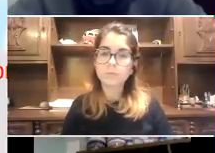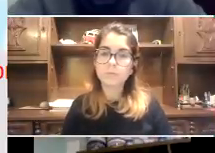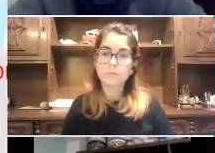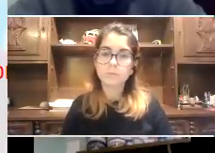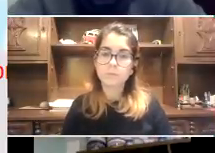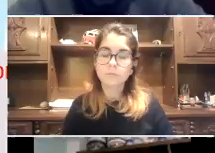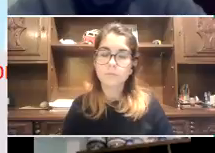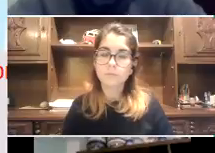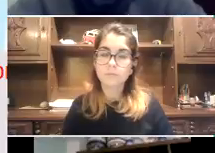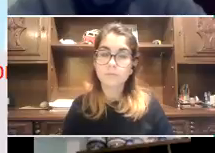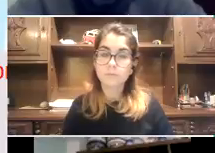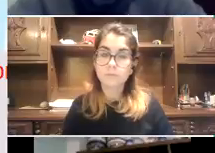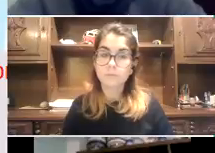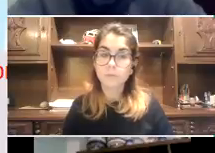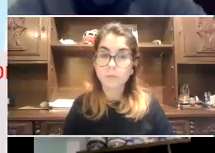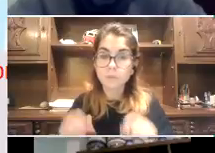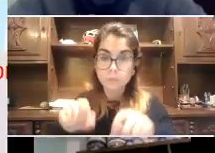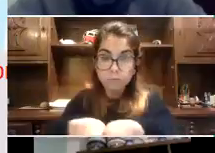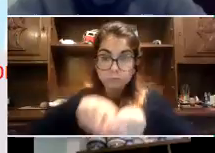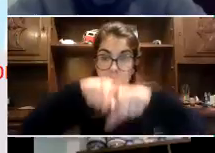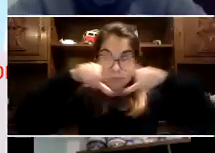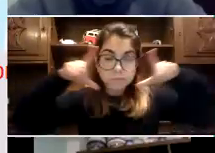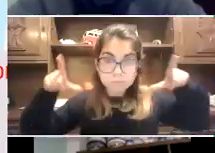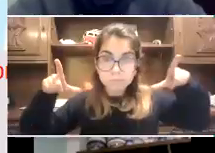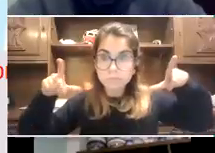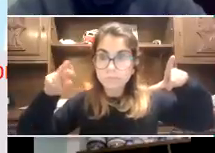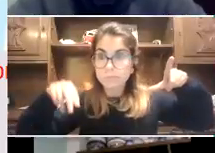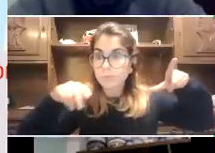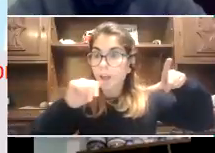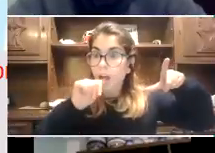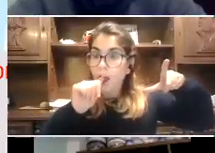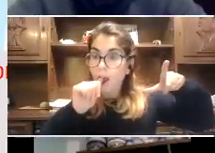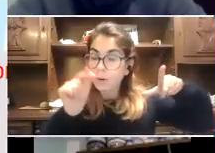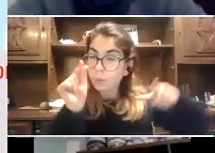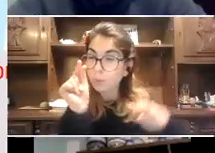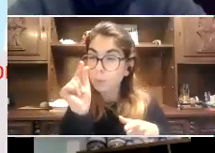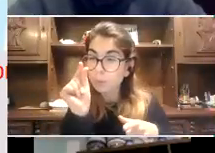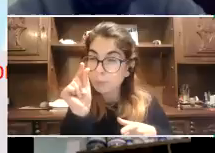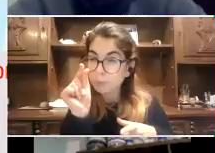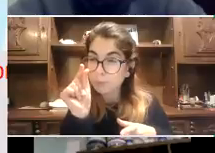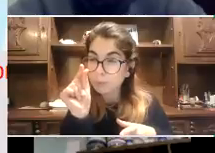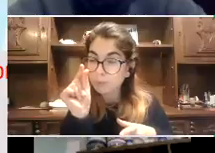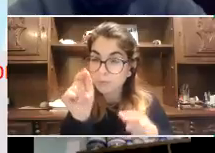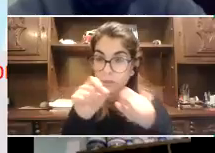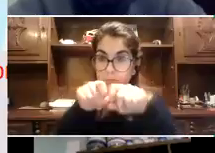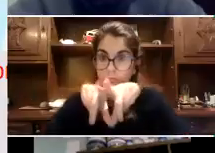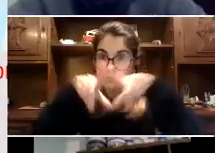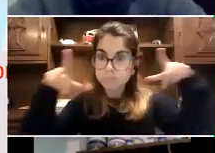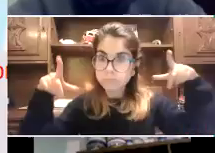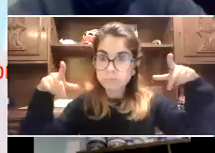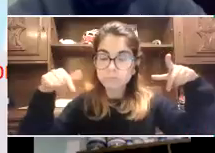Y ahora entonces que hemos ampliado el tamaño de la célula al tamaño de la habitación,